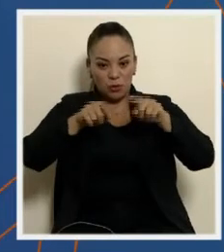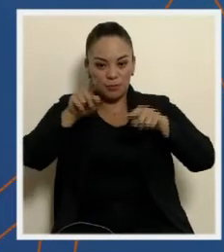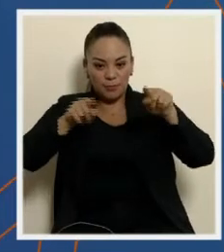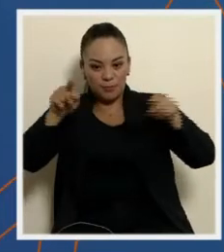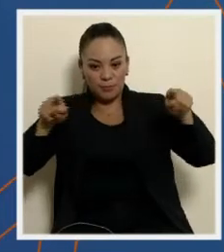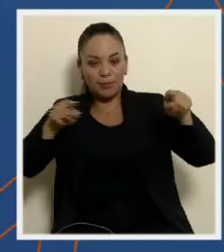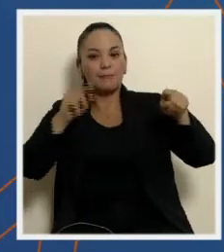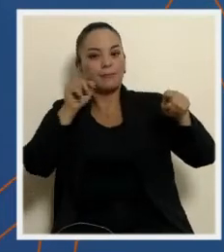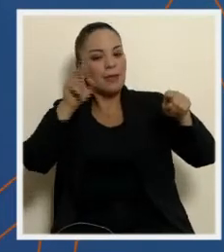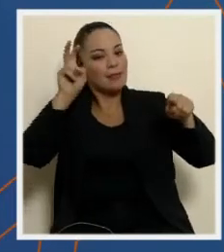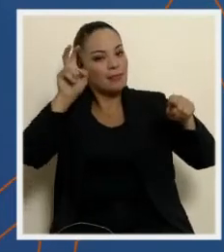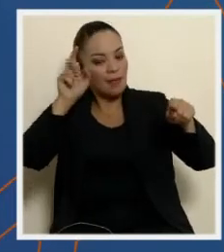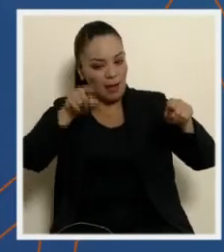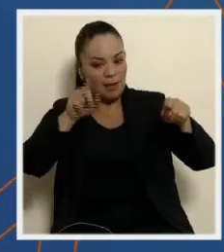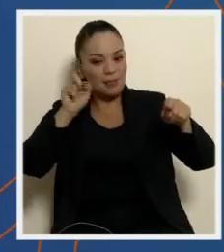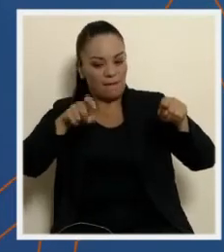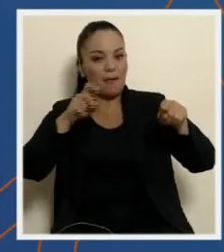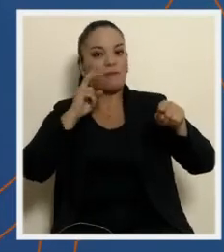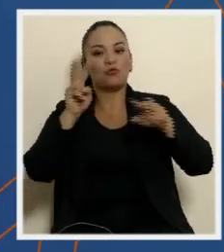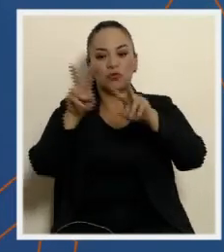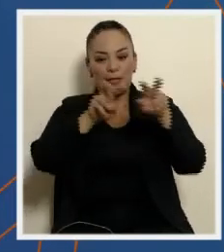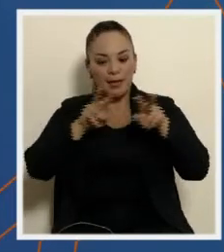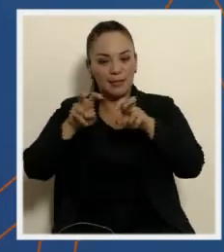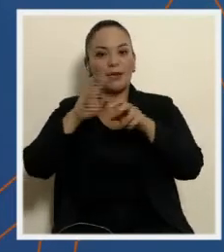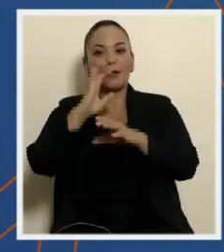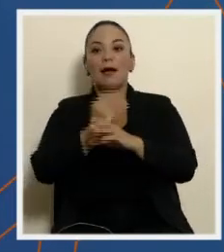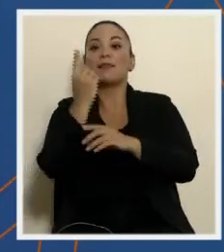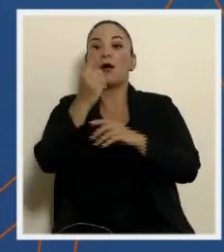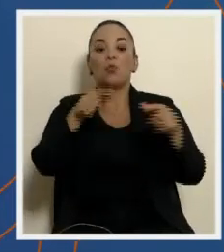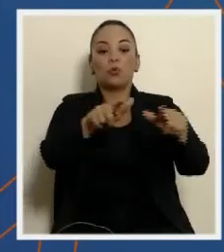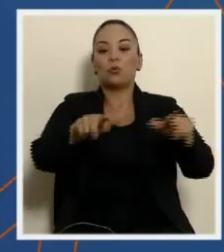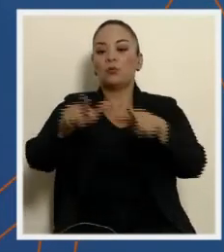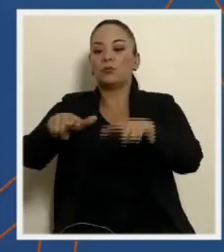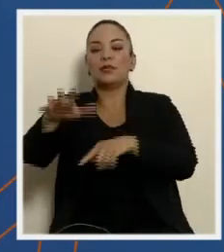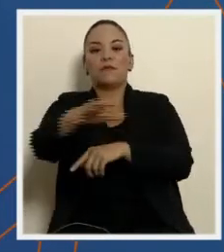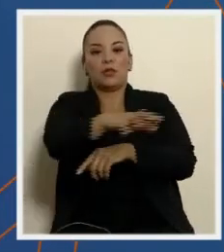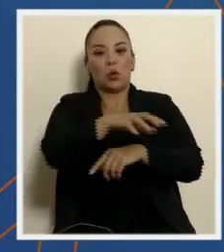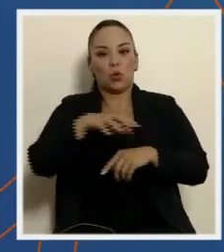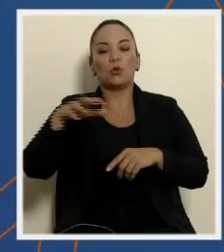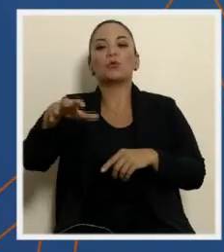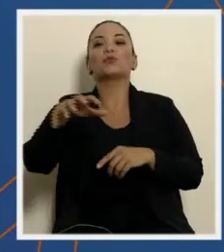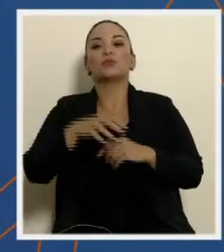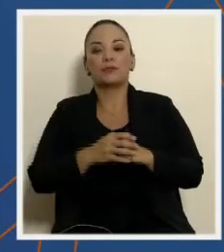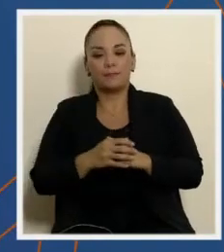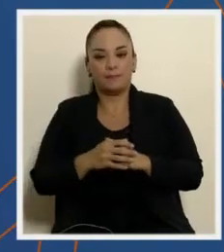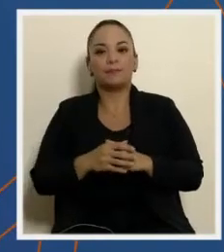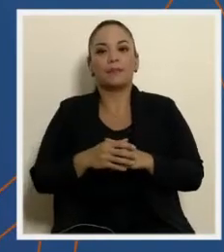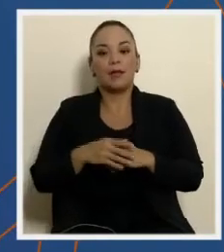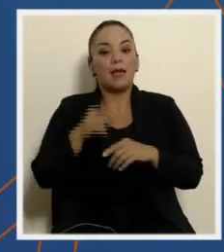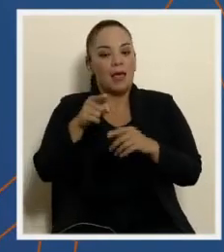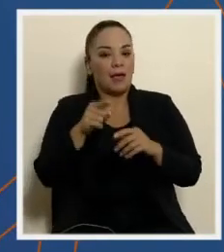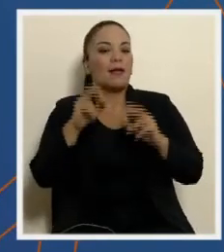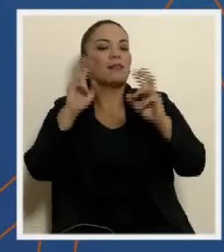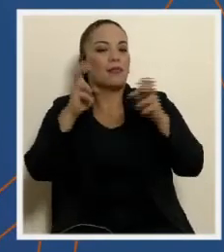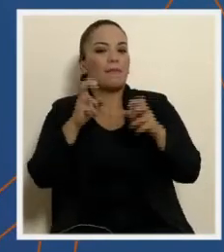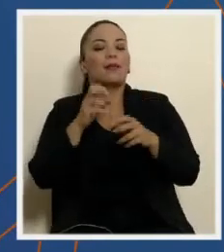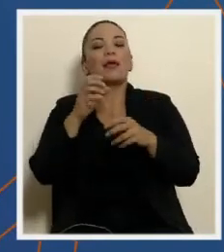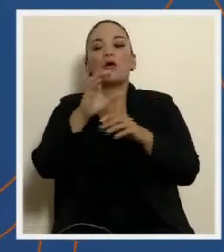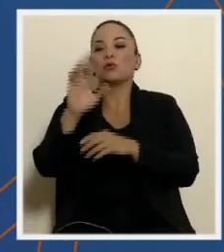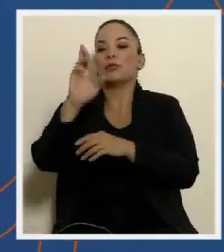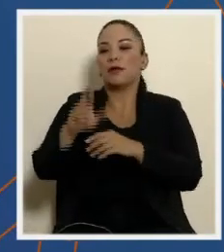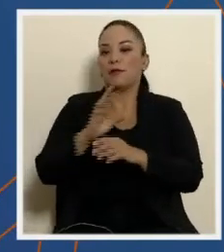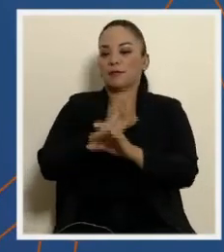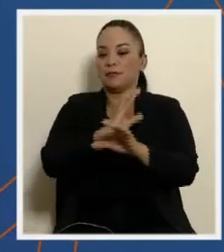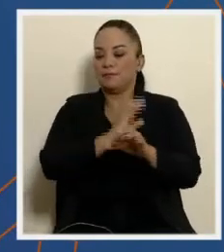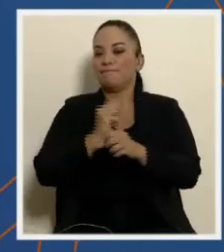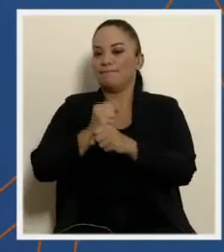que analizar en cada uno de los territorios en el marco del modelo de gestión compartida Costa Rica Trabaja y Se Cuida. También quiero